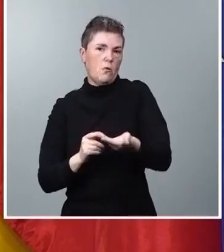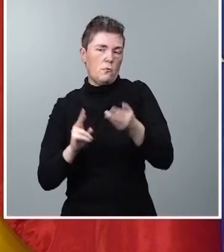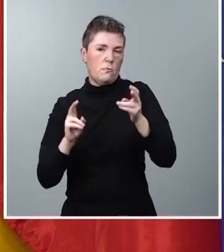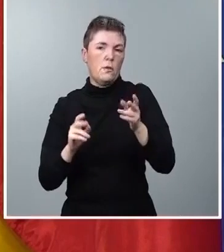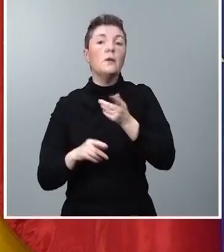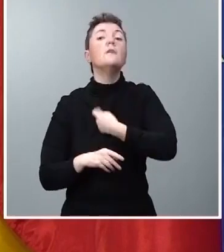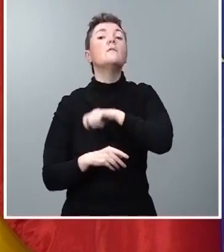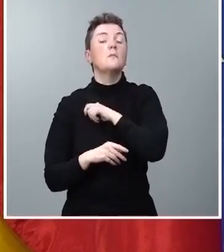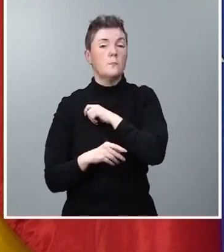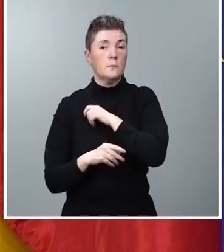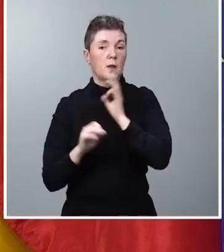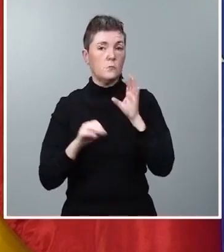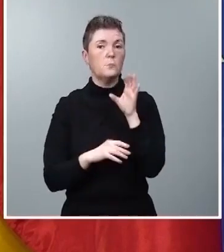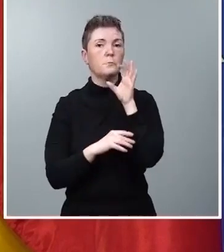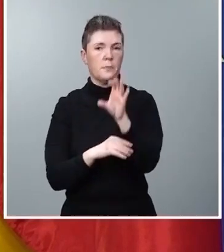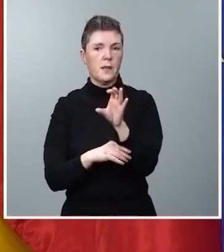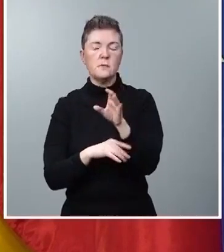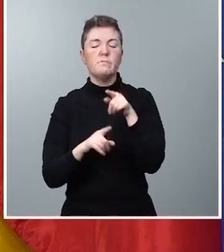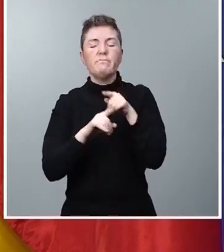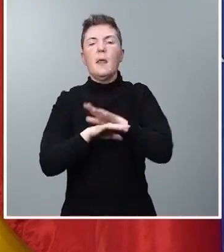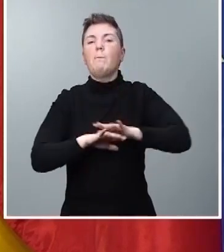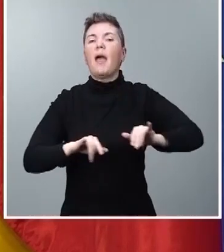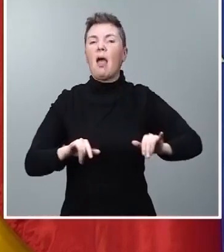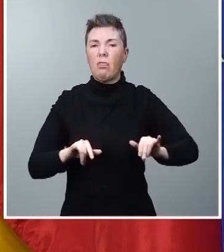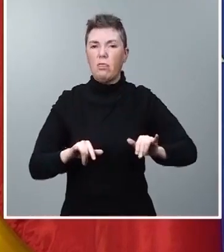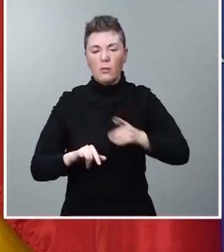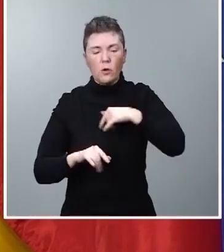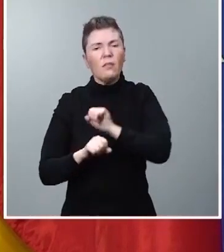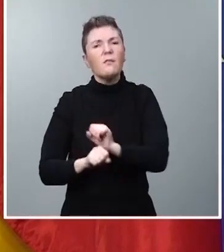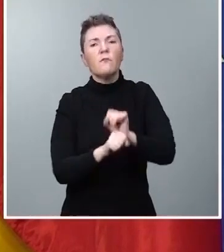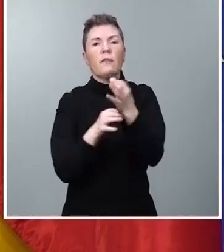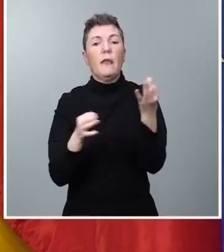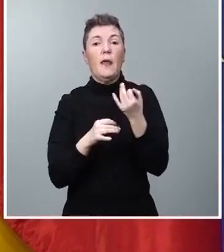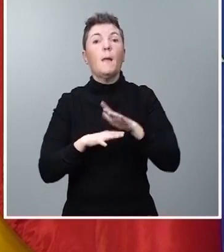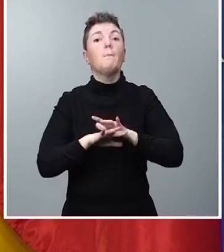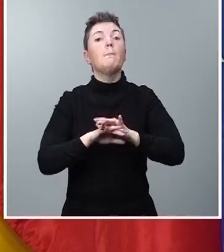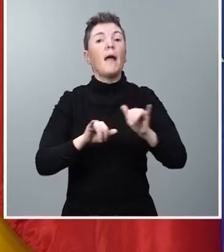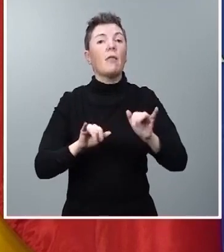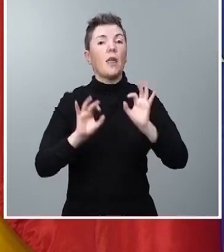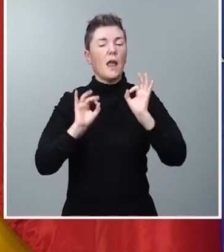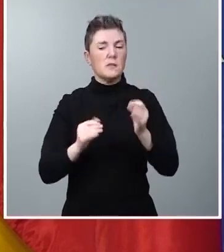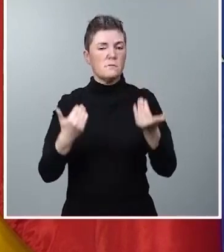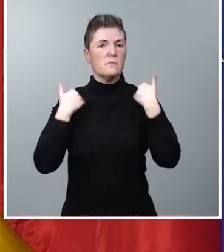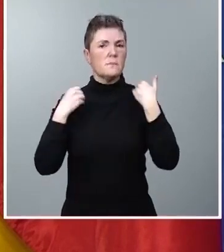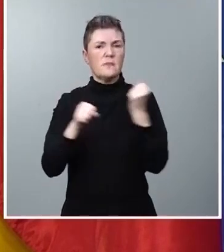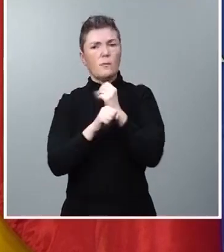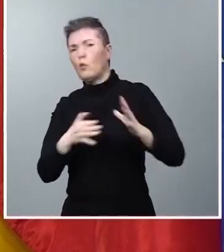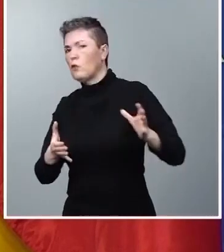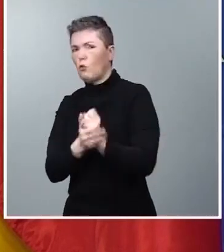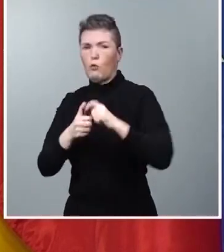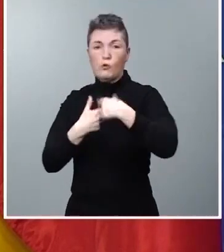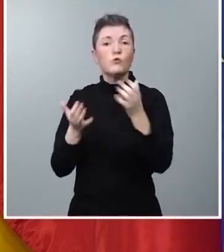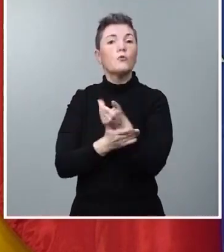es un país de paz y por tanto lo que estamos defendiendo es que la paz es tarea de todos, que todos somos importantes